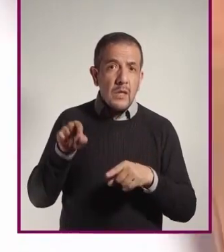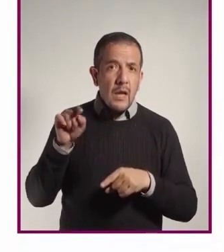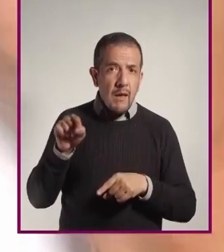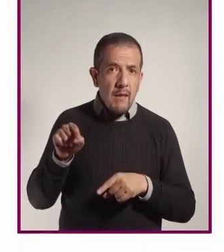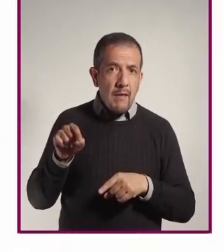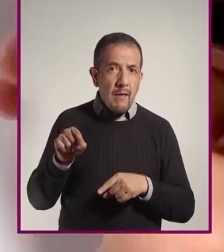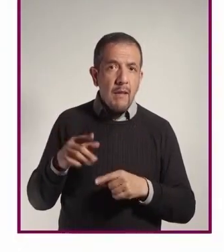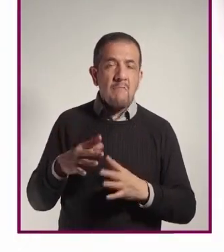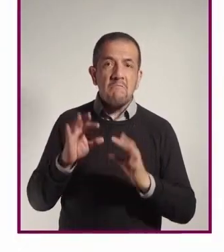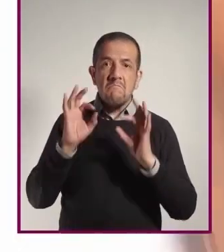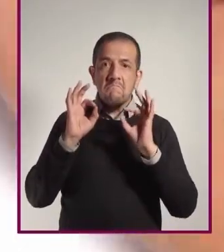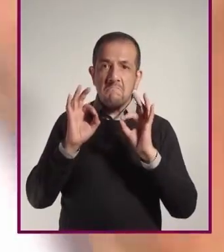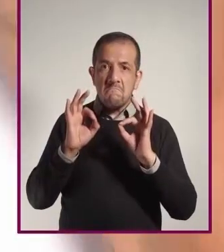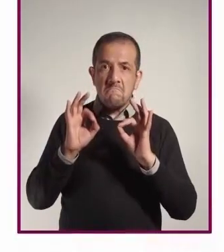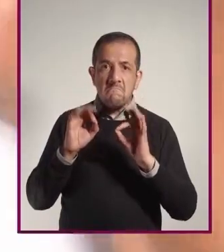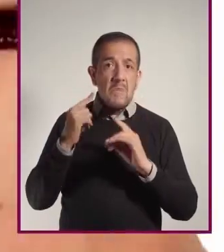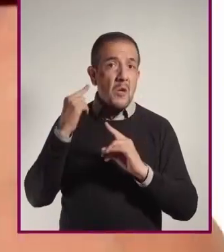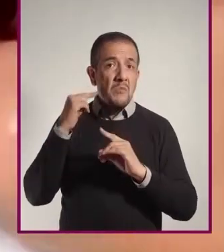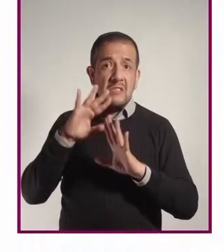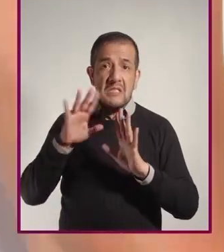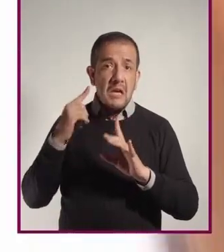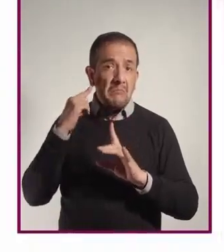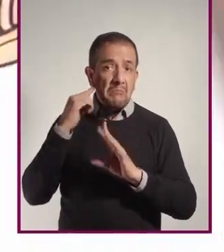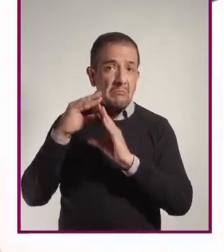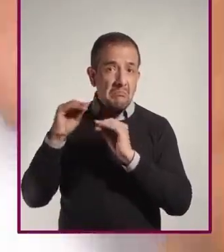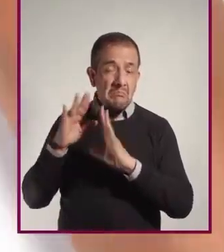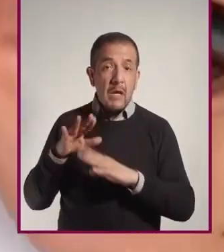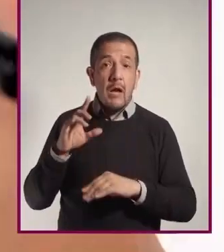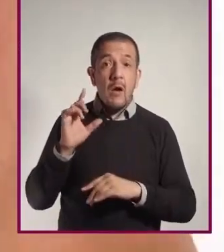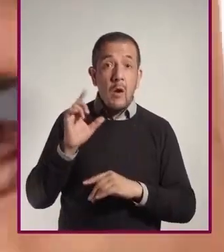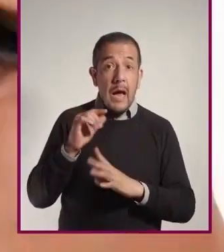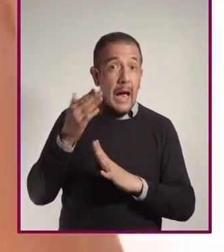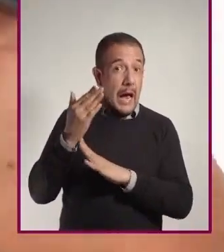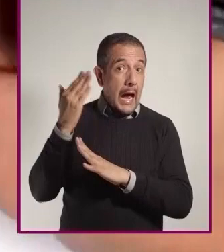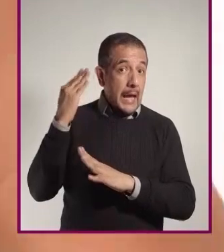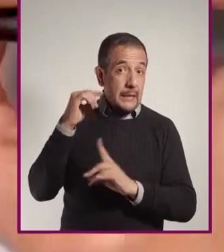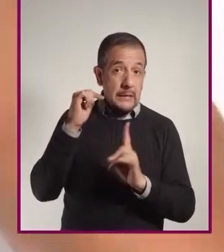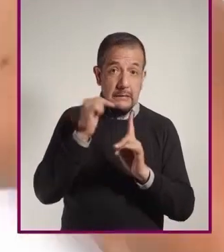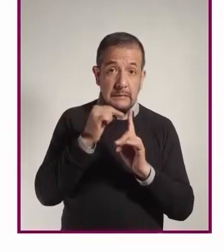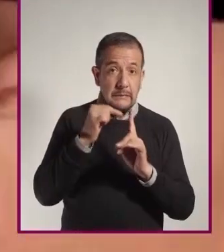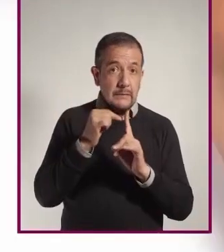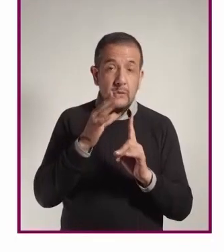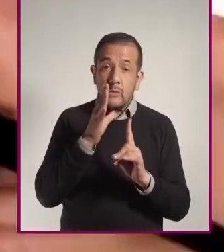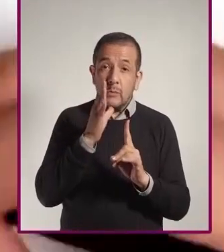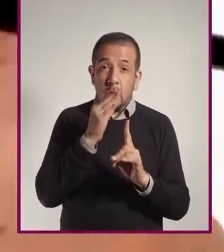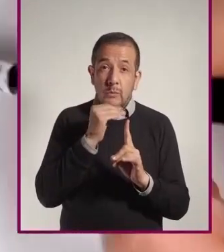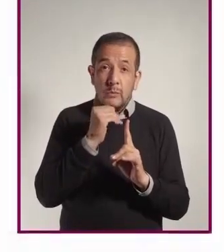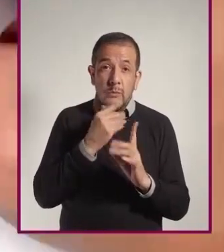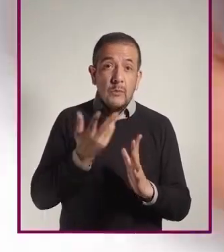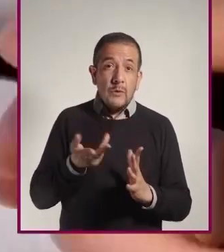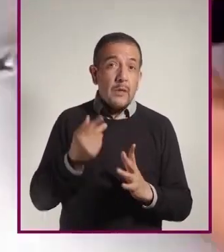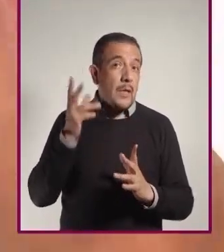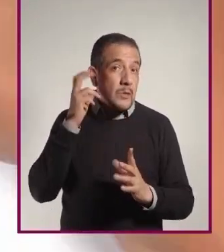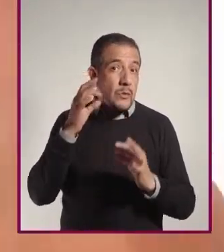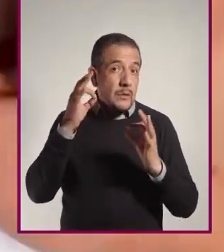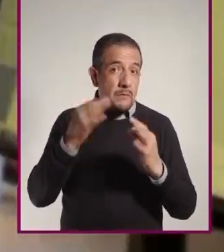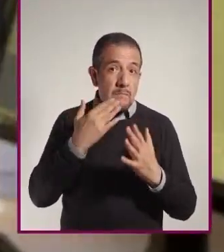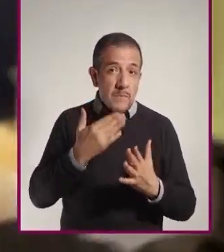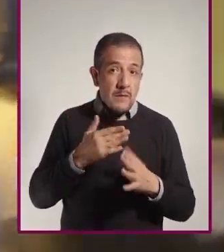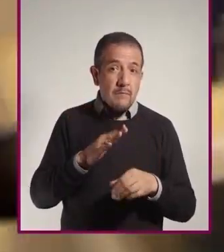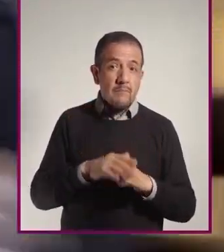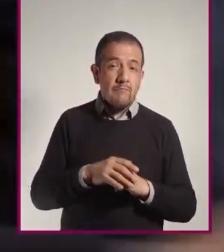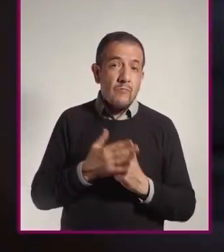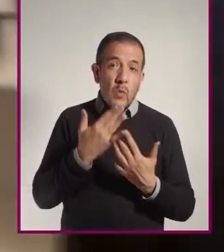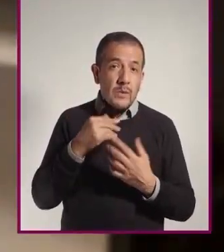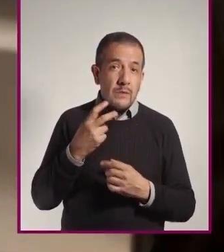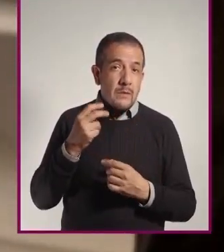técnica musical. Desgraciadamente, en su época no existió la tecnología para que pudiera oír sus propias creaciones. Para